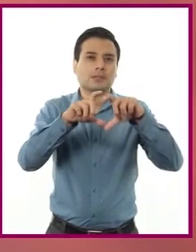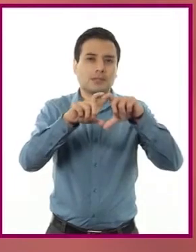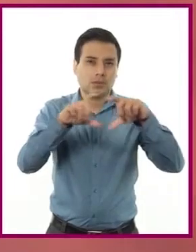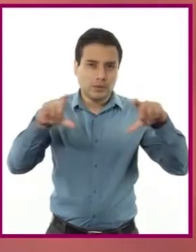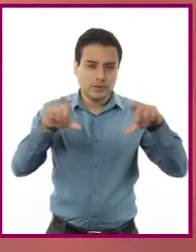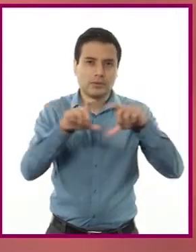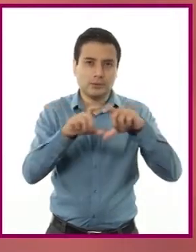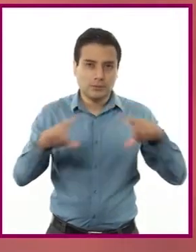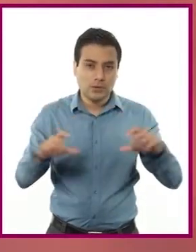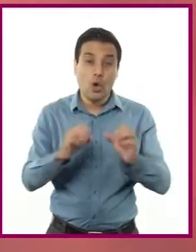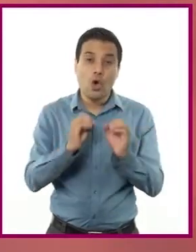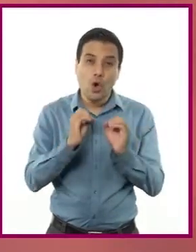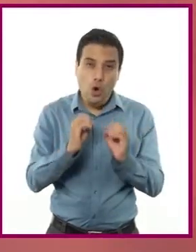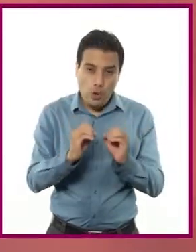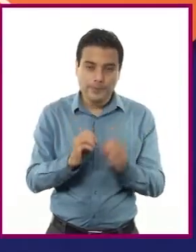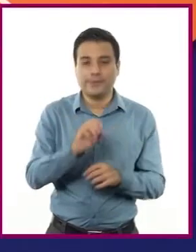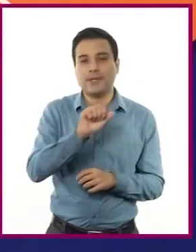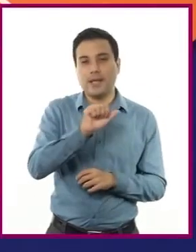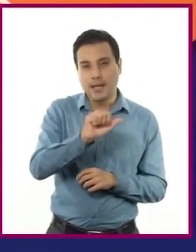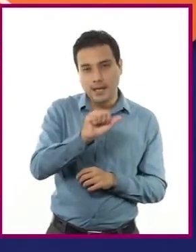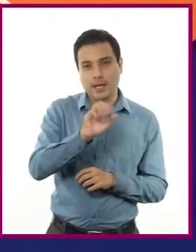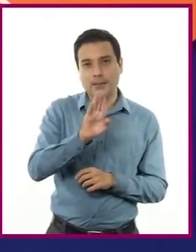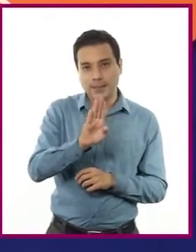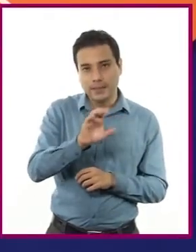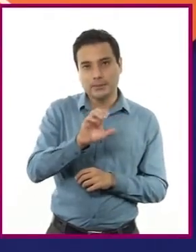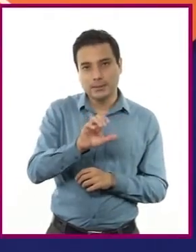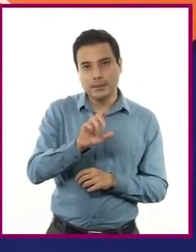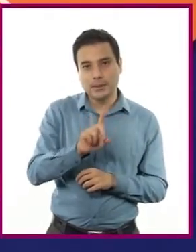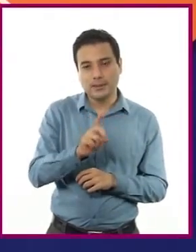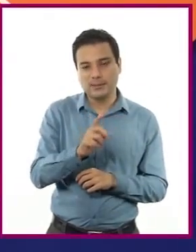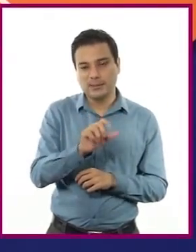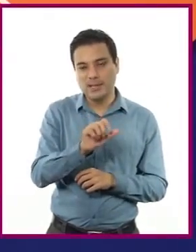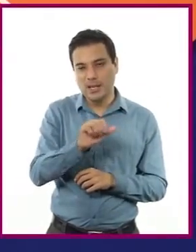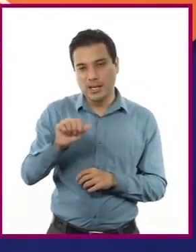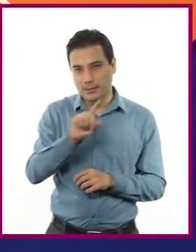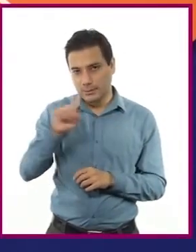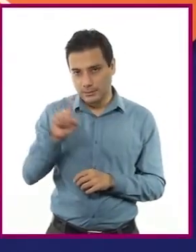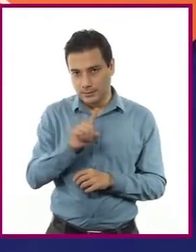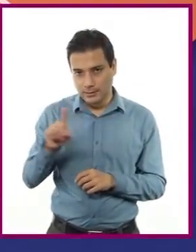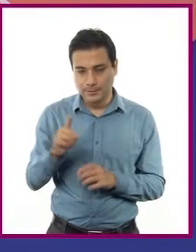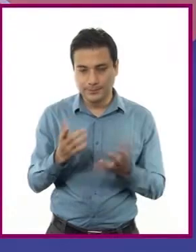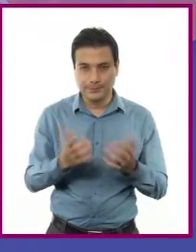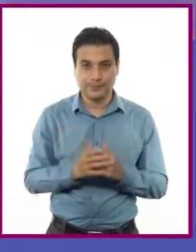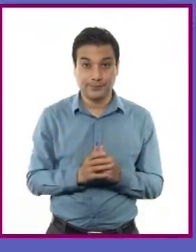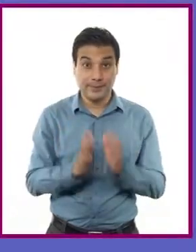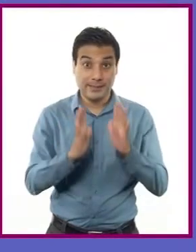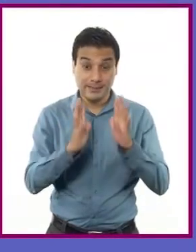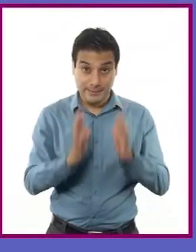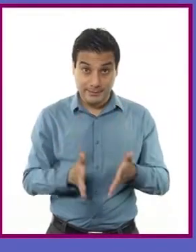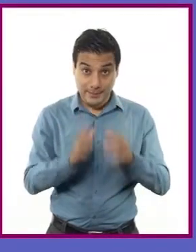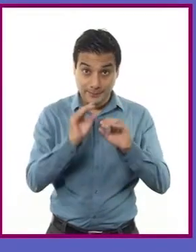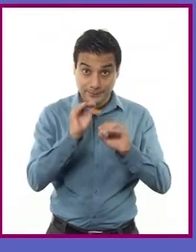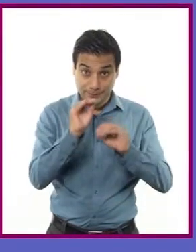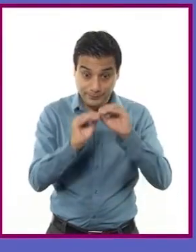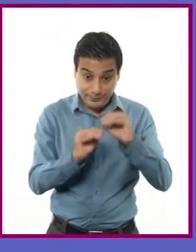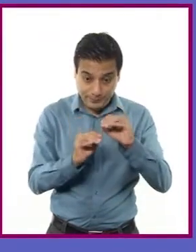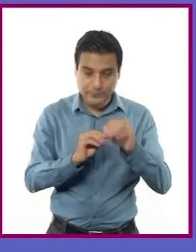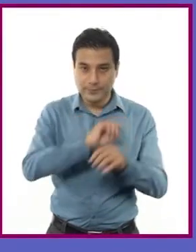orden alfabético. Una vez organizadas, es importante definir cada